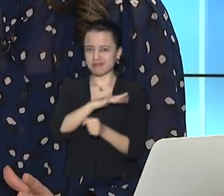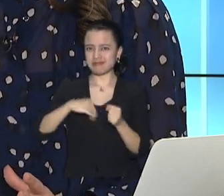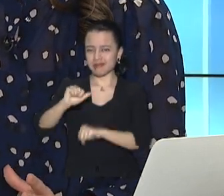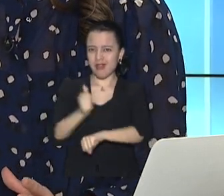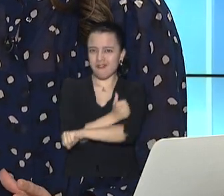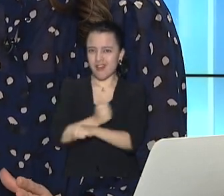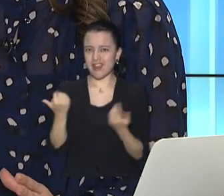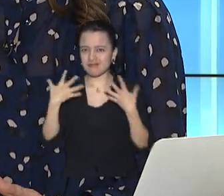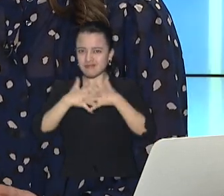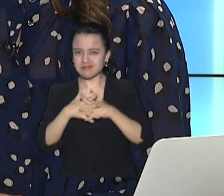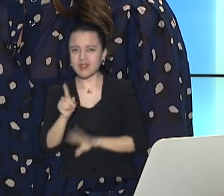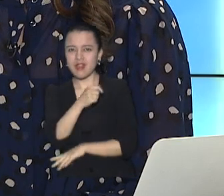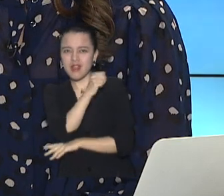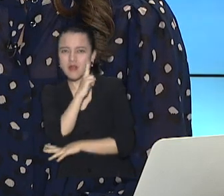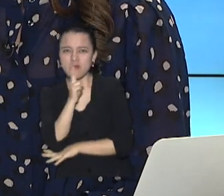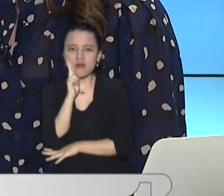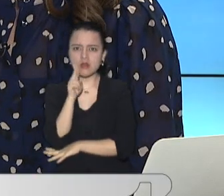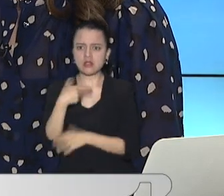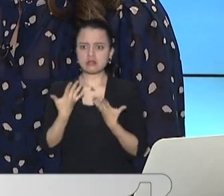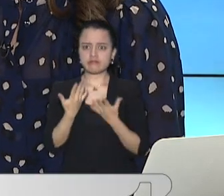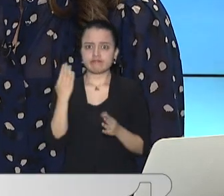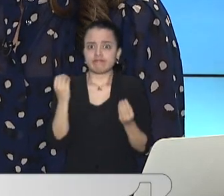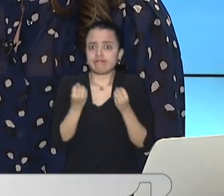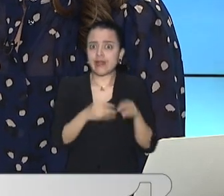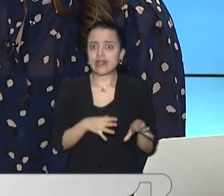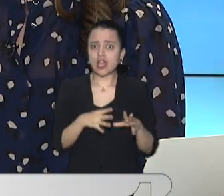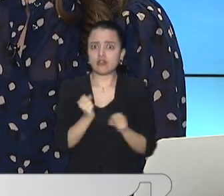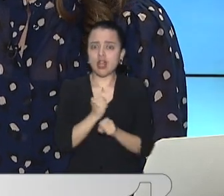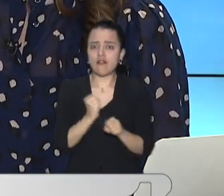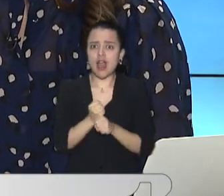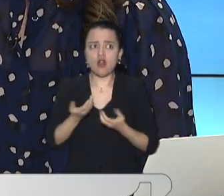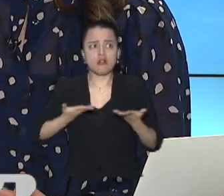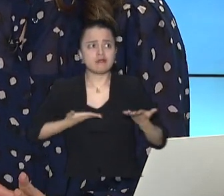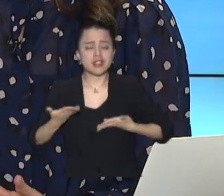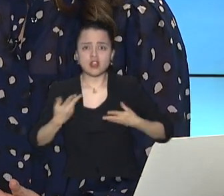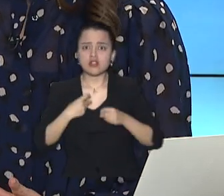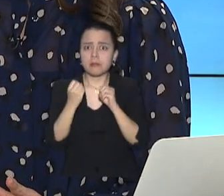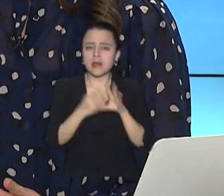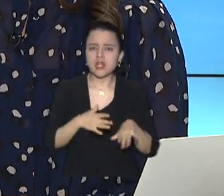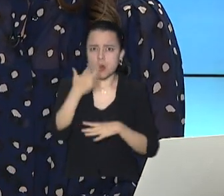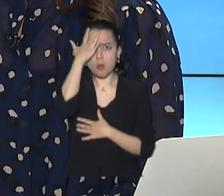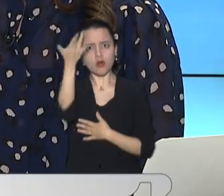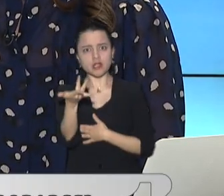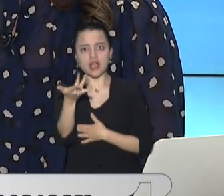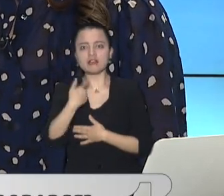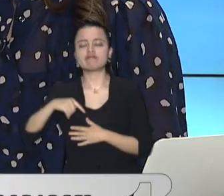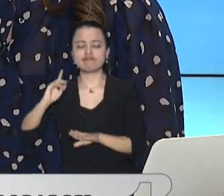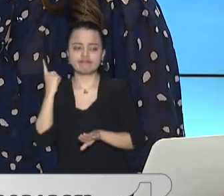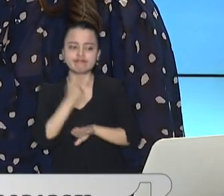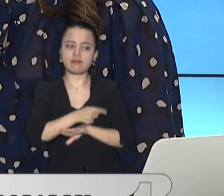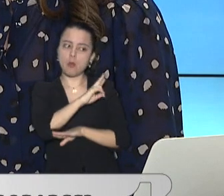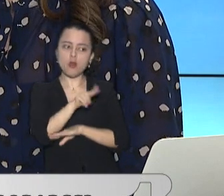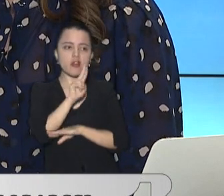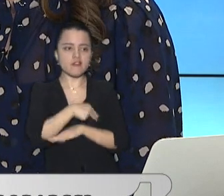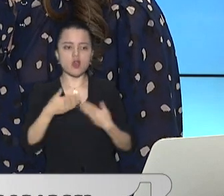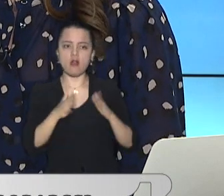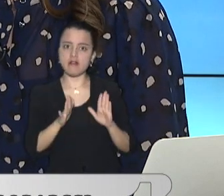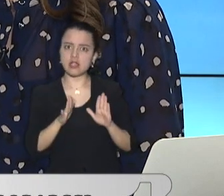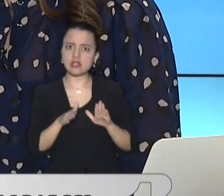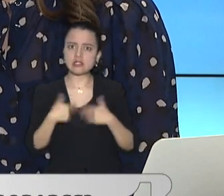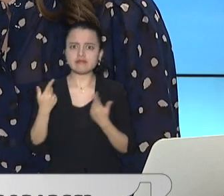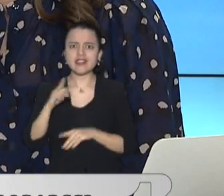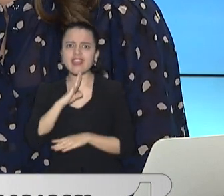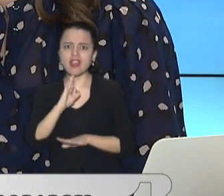sus empleos por la decisión de la alcaldía de prohibir su funcionamiento. A esta hora avanza una mesa de diálogo entre el distrito y